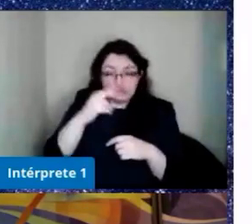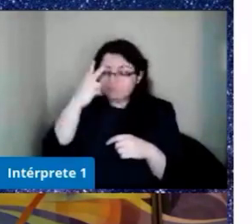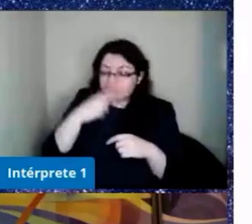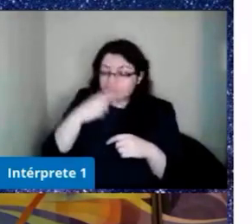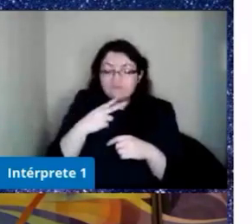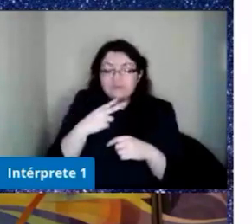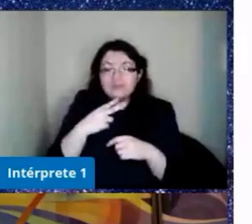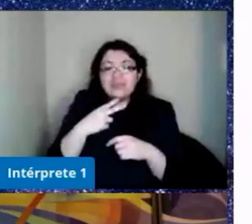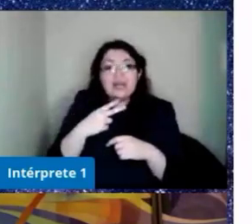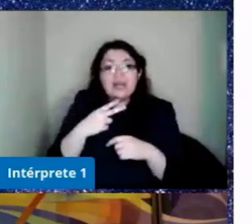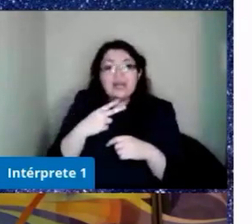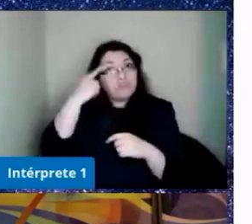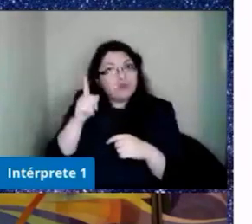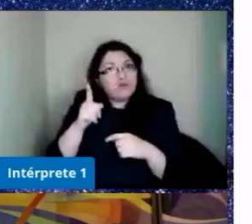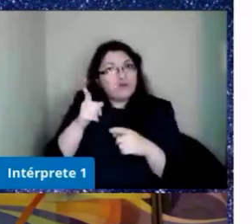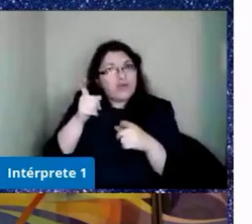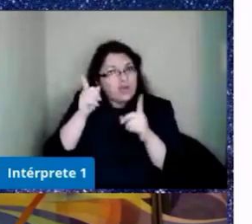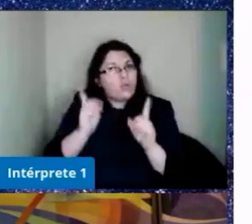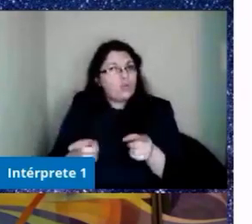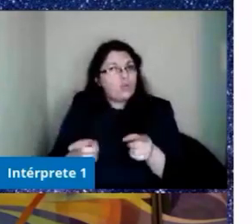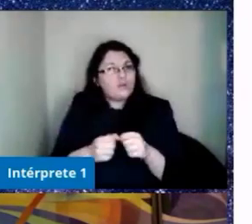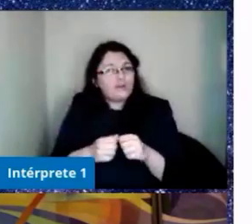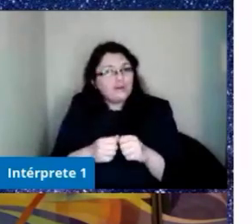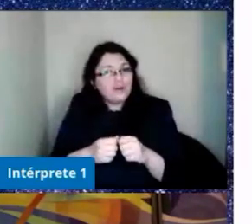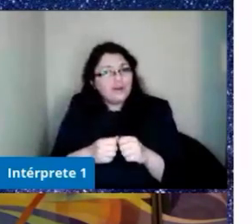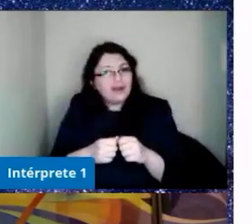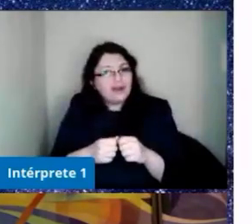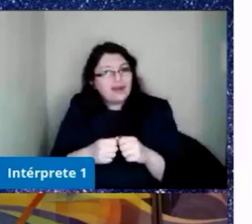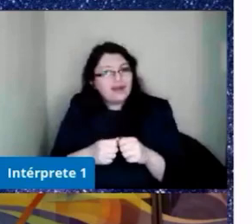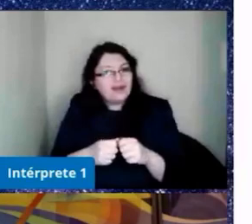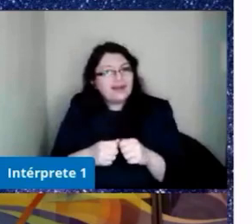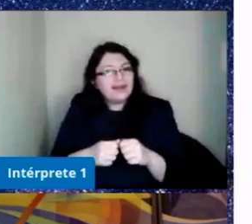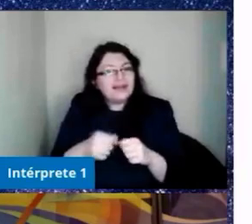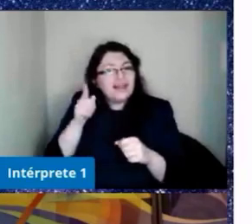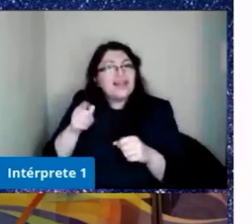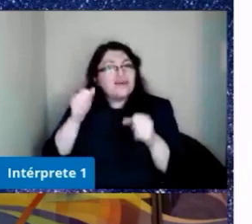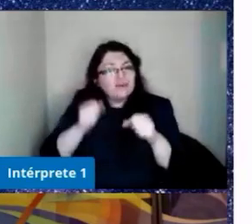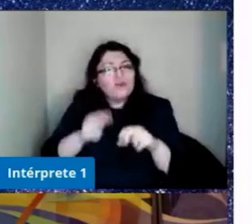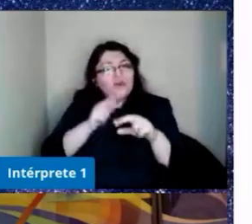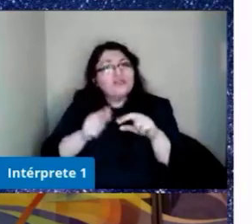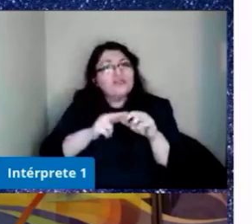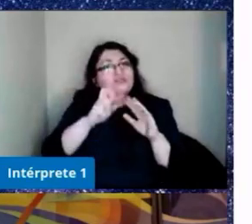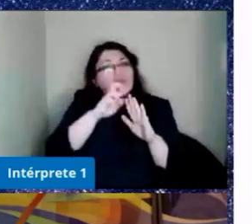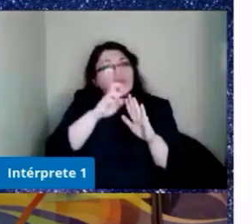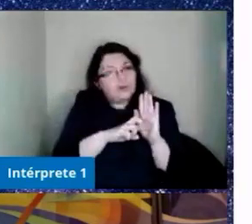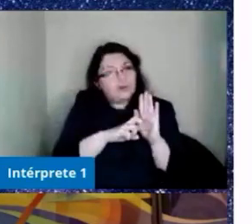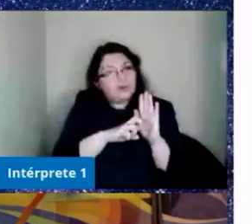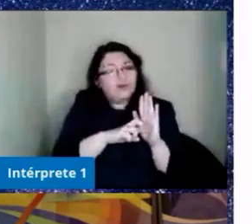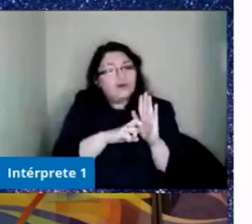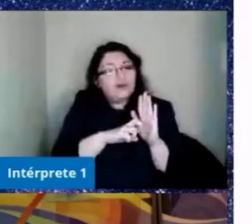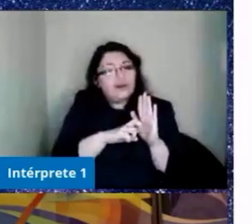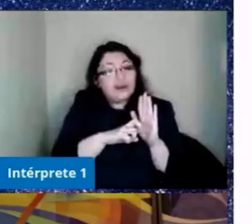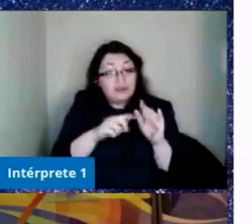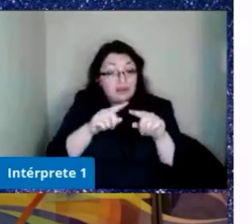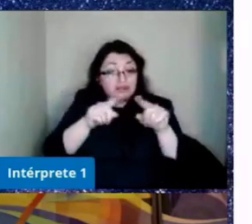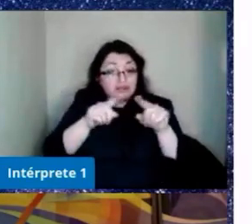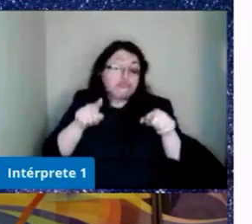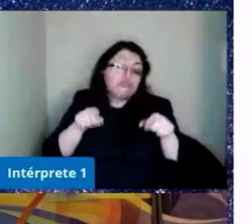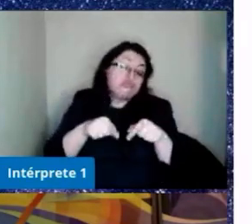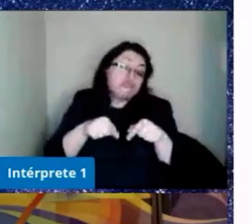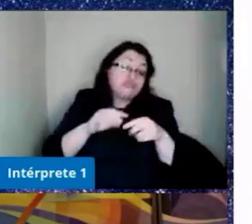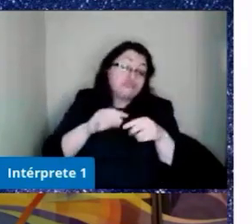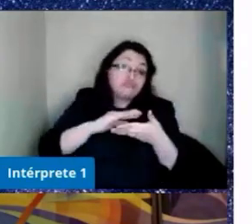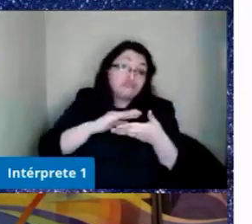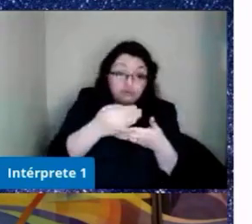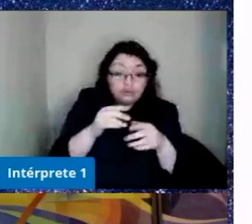de alguna forma se las arregló para lograr generar software, programas computacionales que pudiera